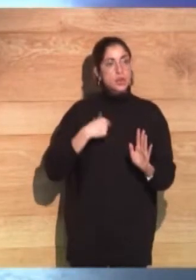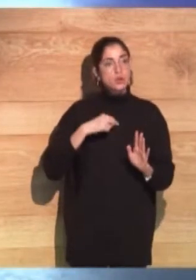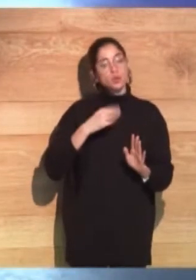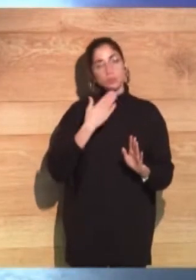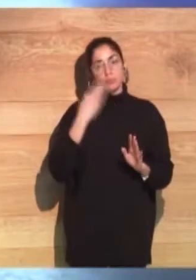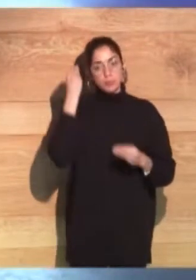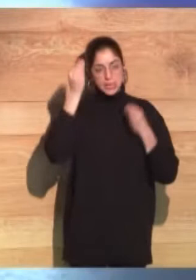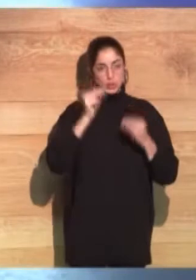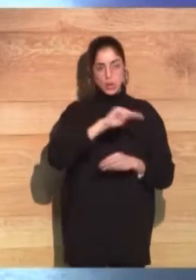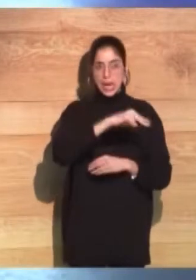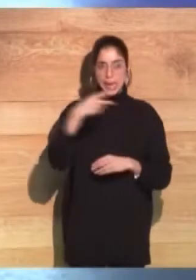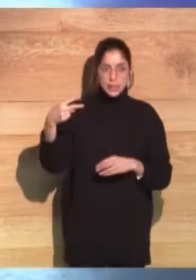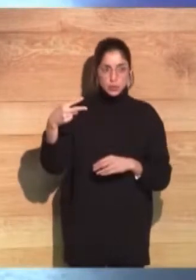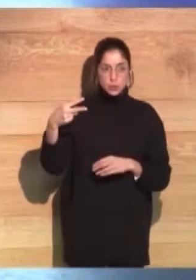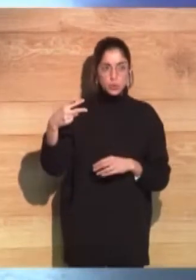resultado